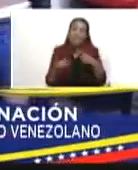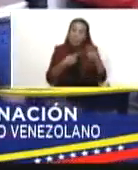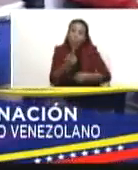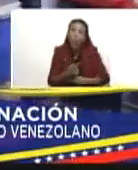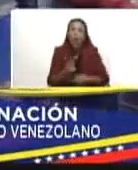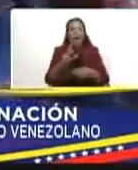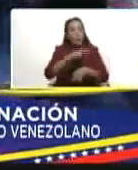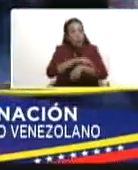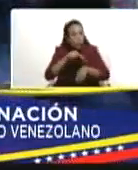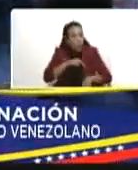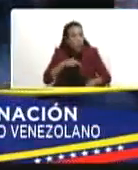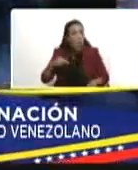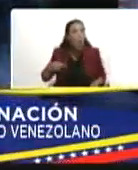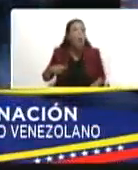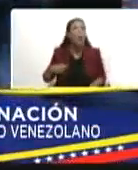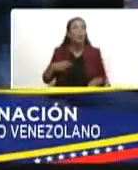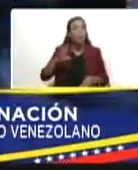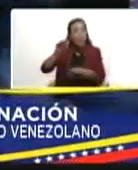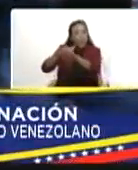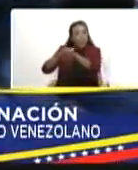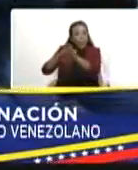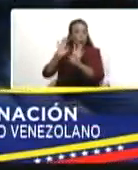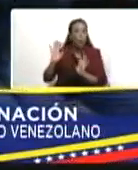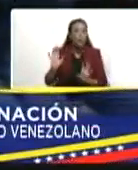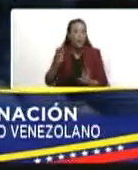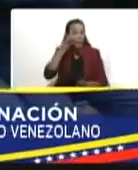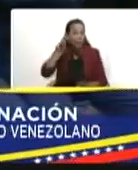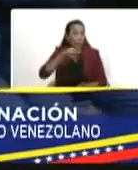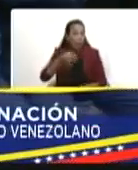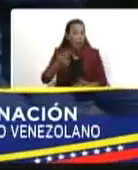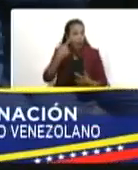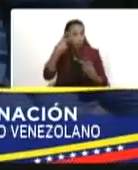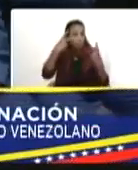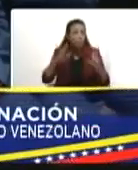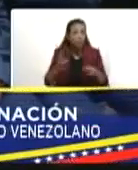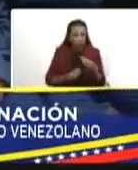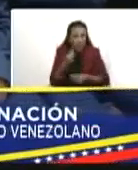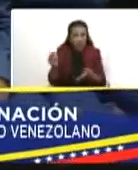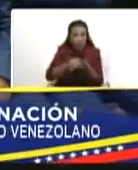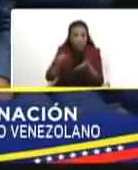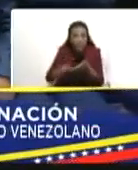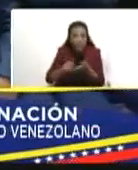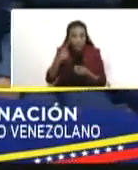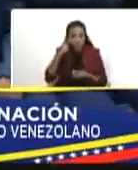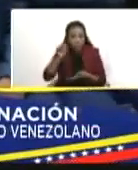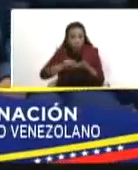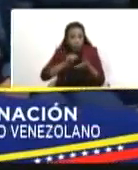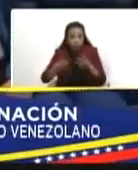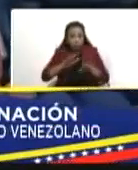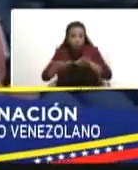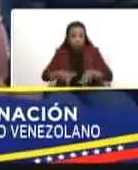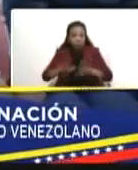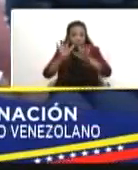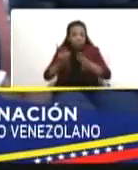nosotros desgranamos al FR Nazaret tiene que estarlo así en tiempo real lo estás haciendo sí